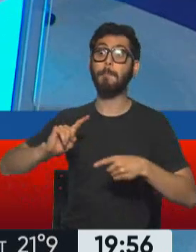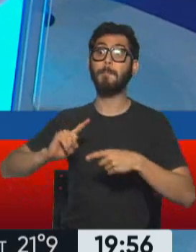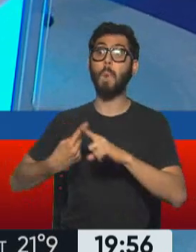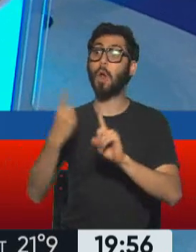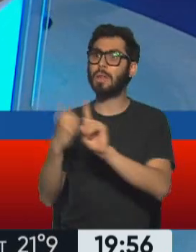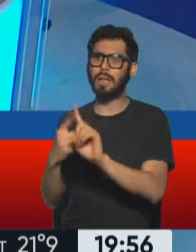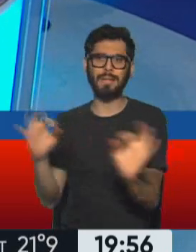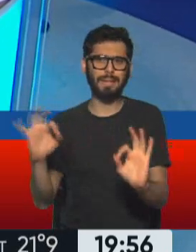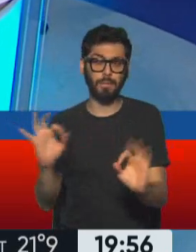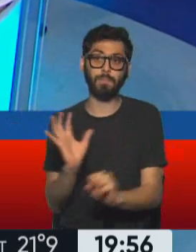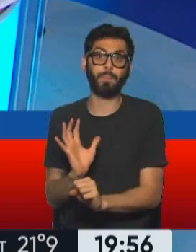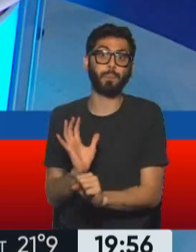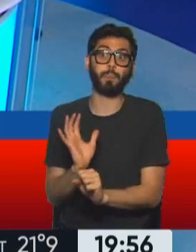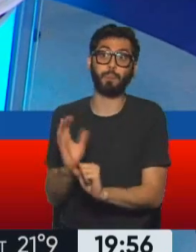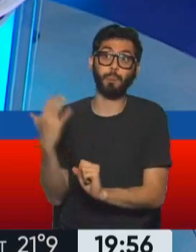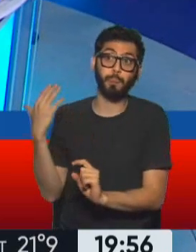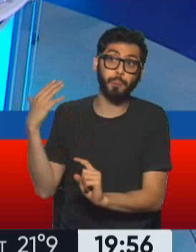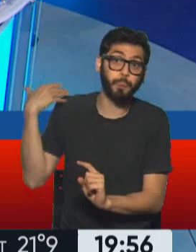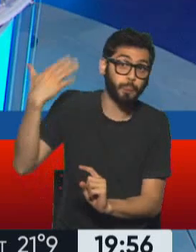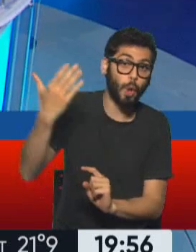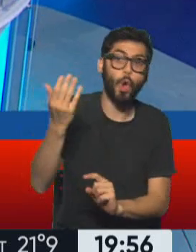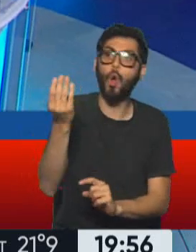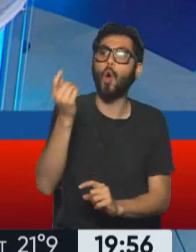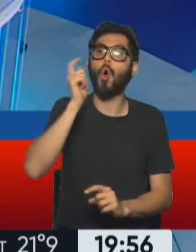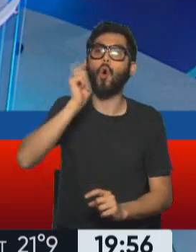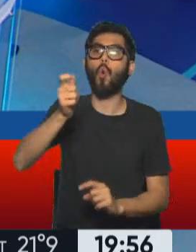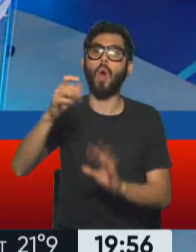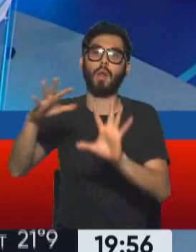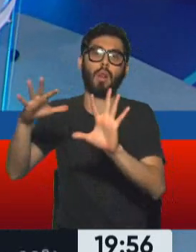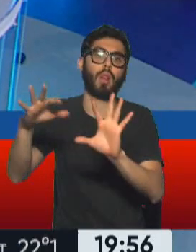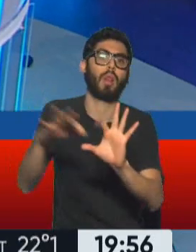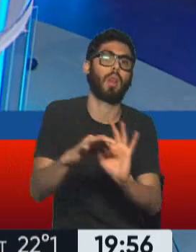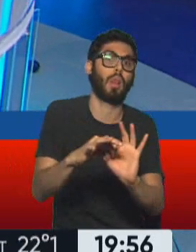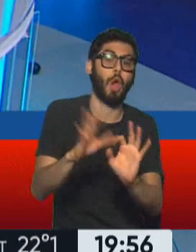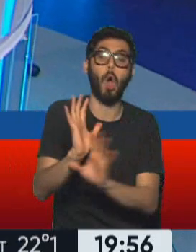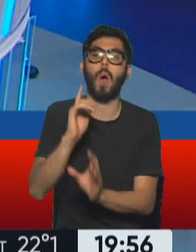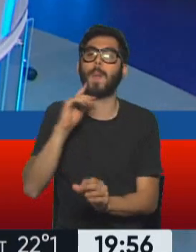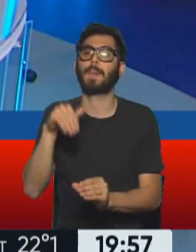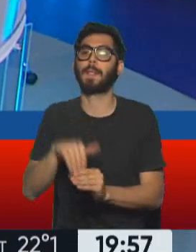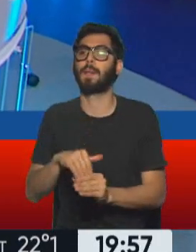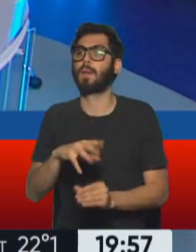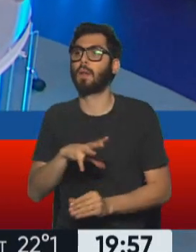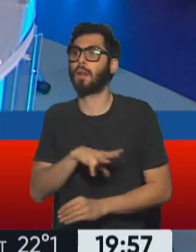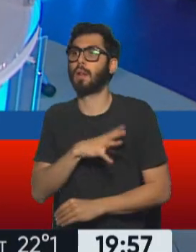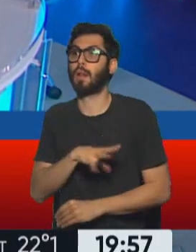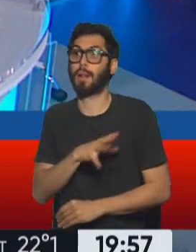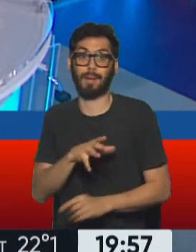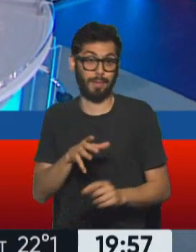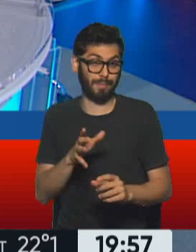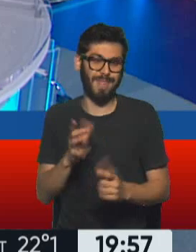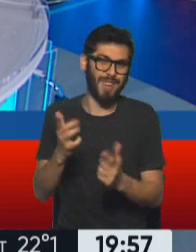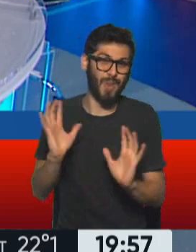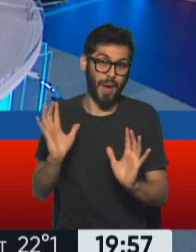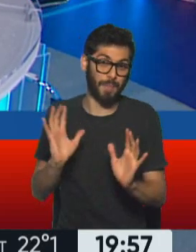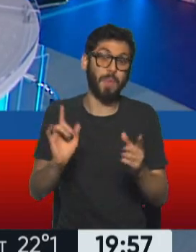presumir que podía ser un juez dependiente o que tener un voto cautivo como el que la tapa del diario dice hoy que era